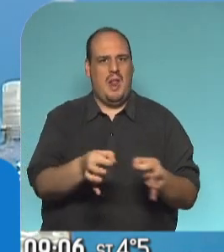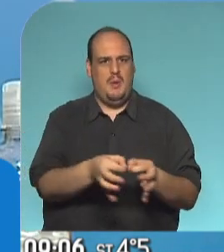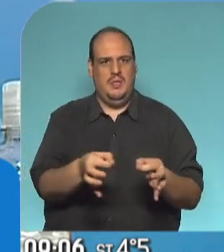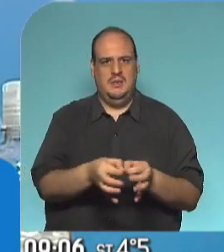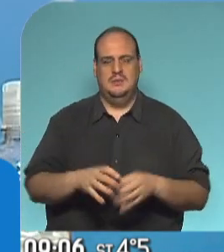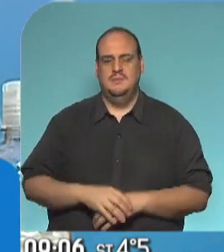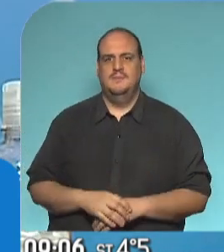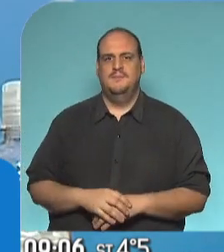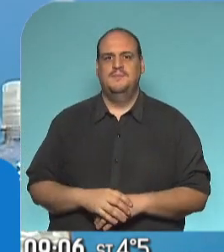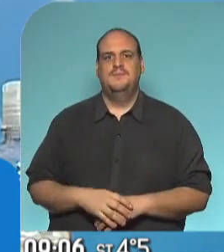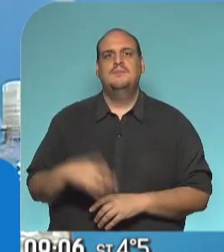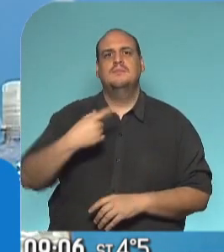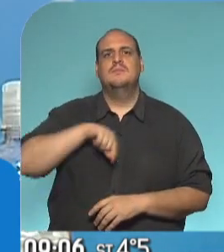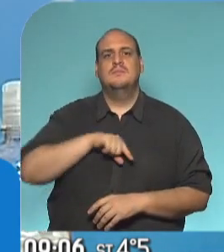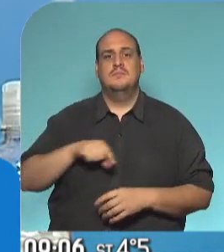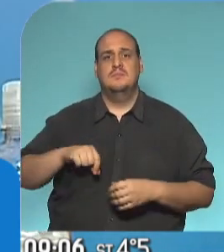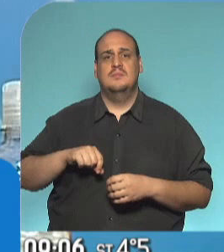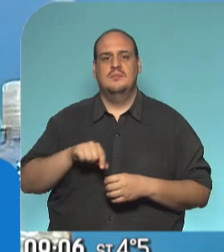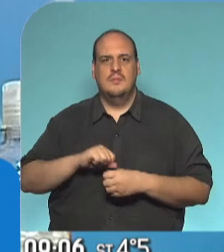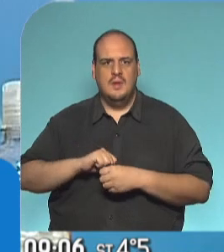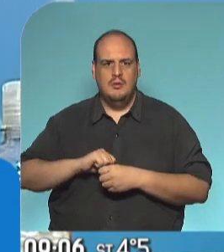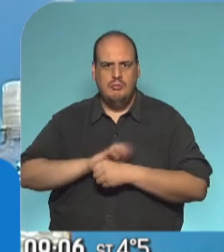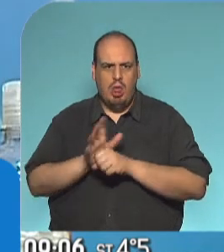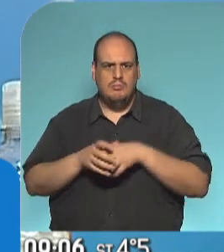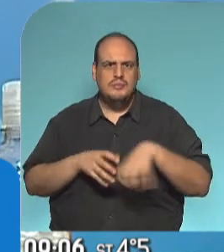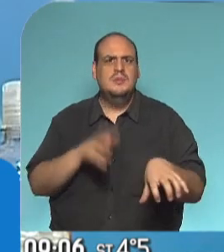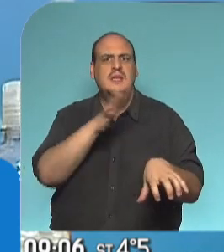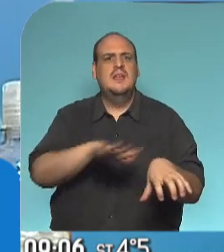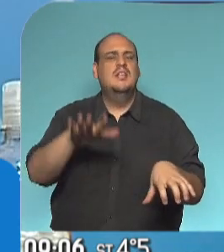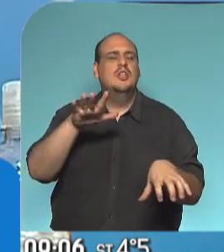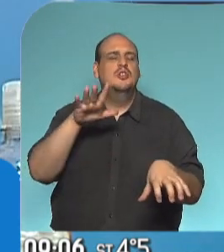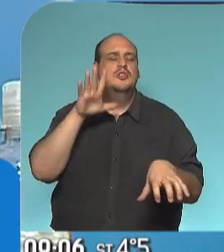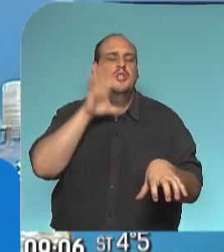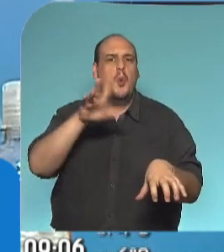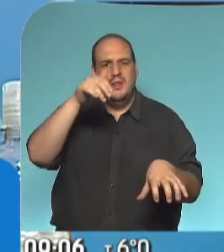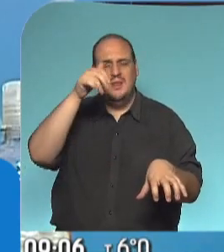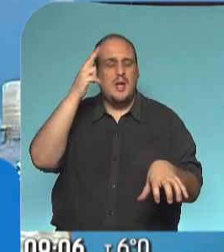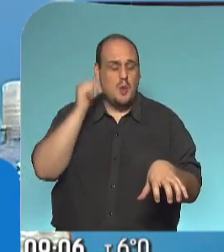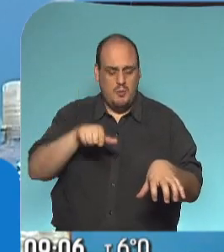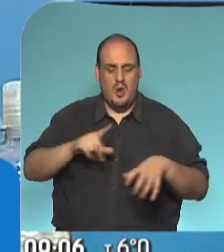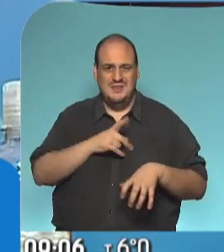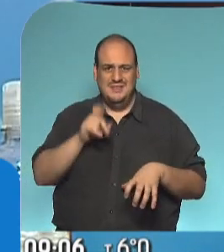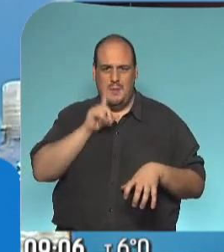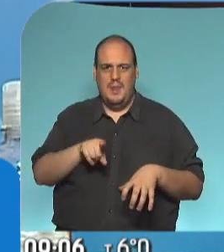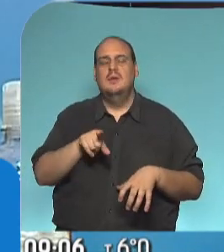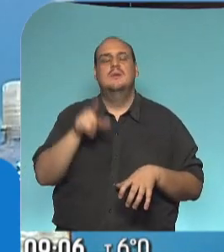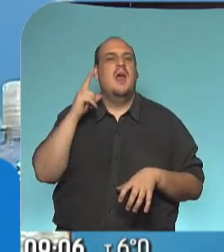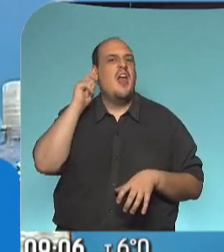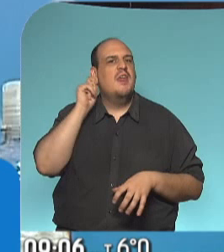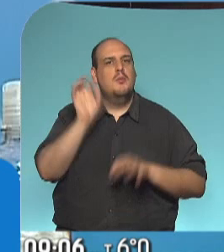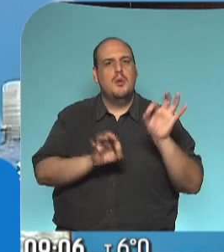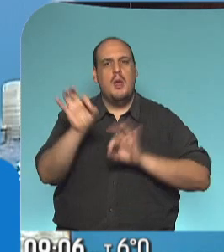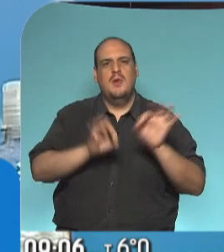Malvinas. Tenemos una tasa de incidencia de 559 casos cada 100.000 habitantes, 37 años es la mediana de